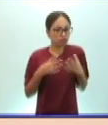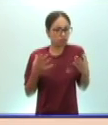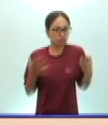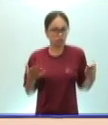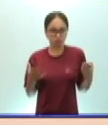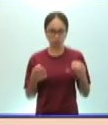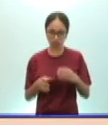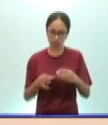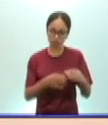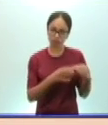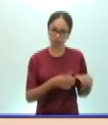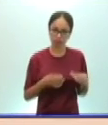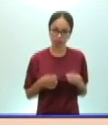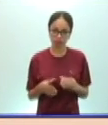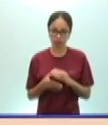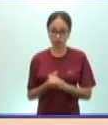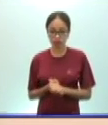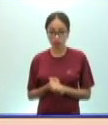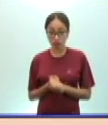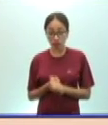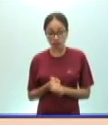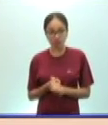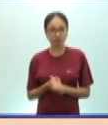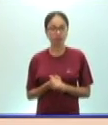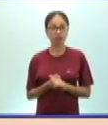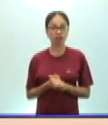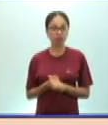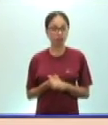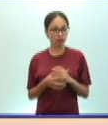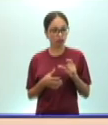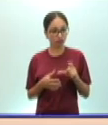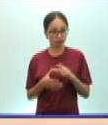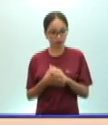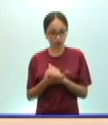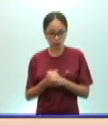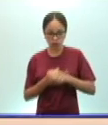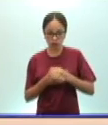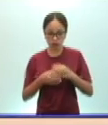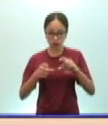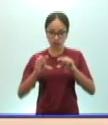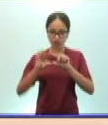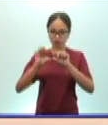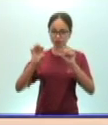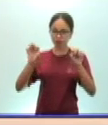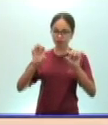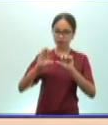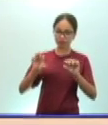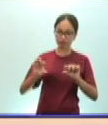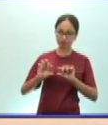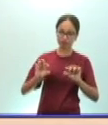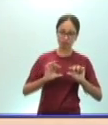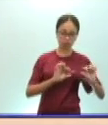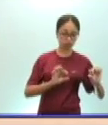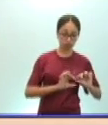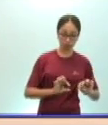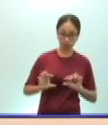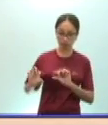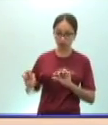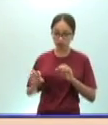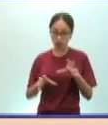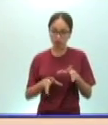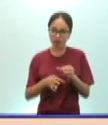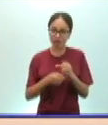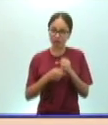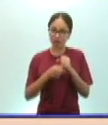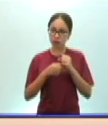de ellos. Y por último, el diagrama de flujo, que nos permite a nosotros hacer un resumen de